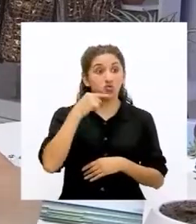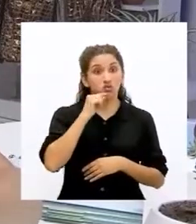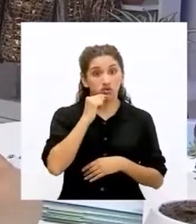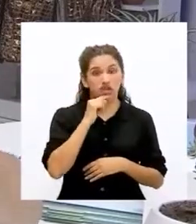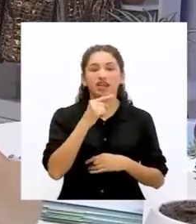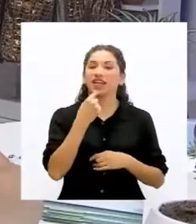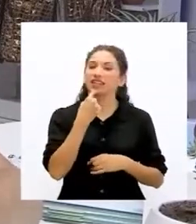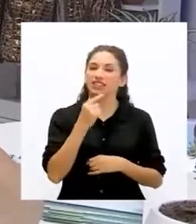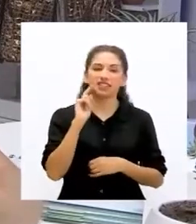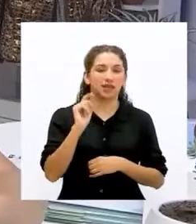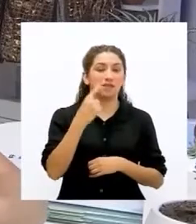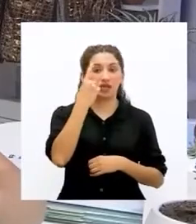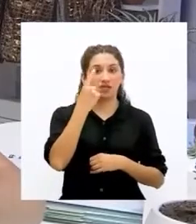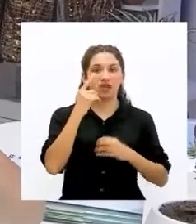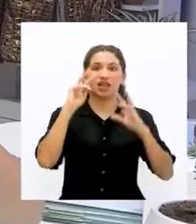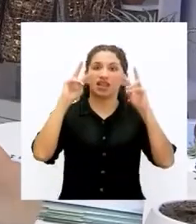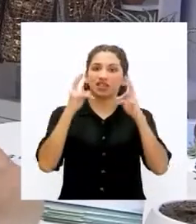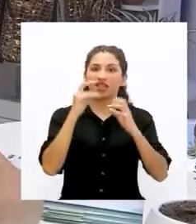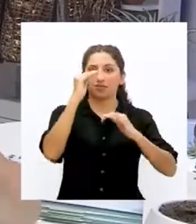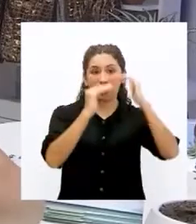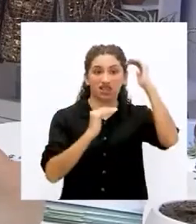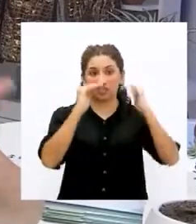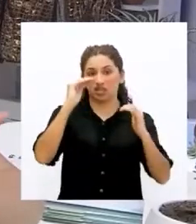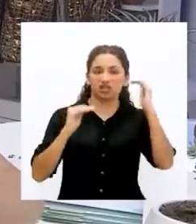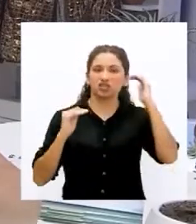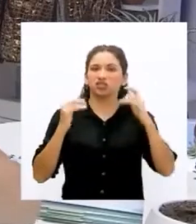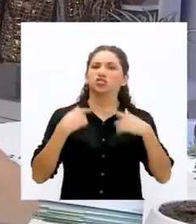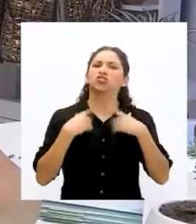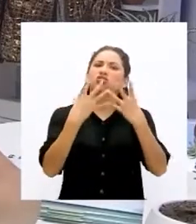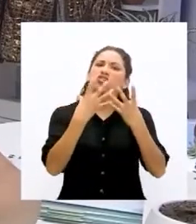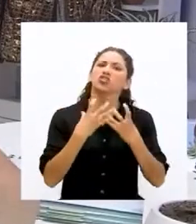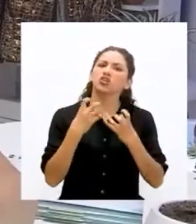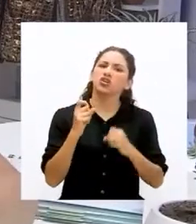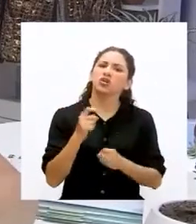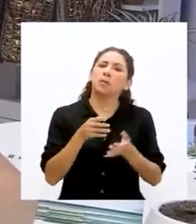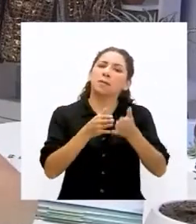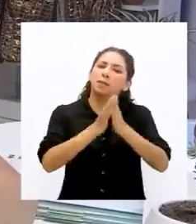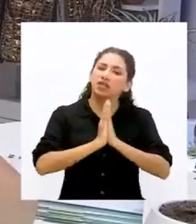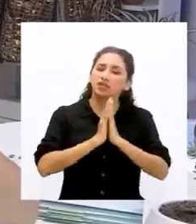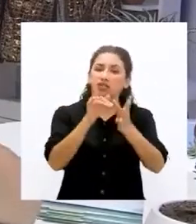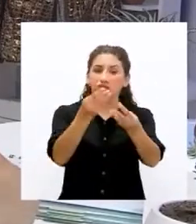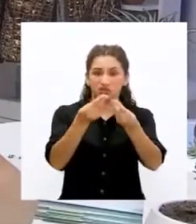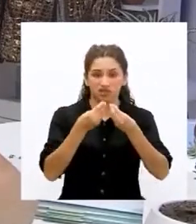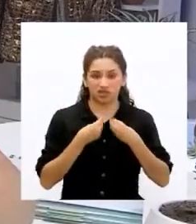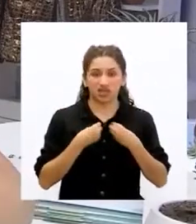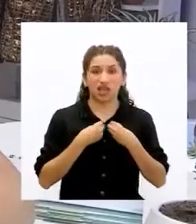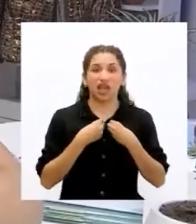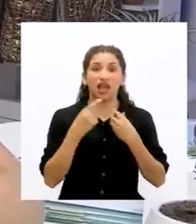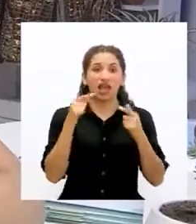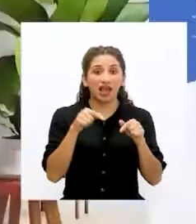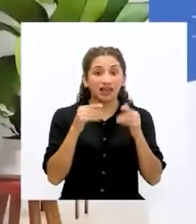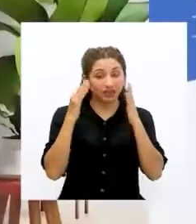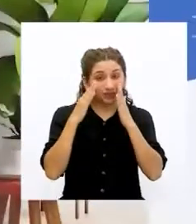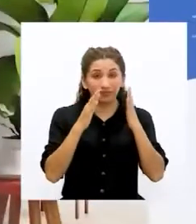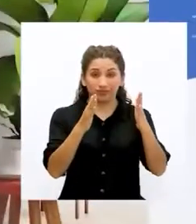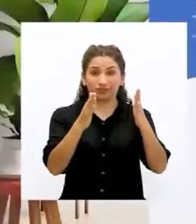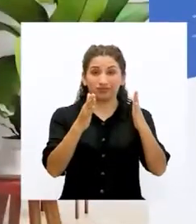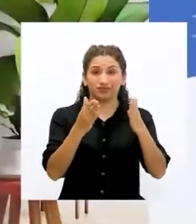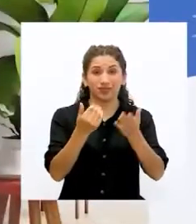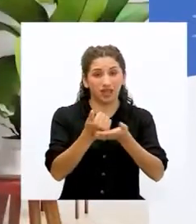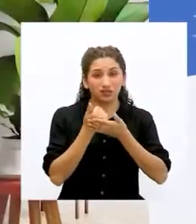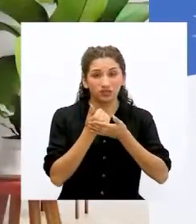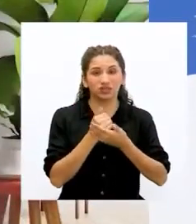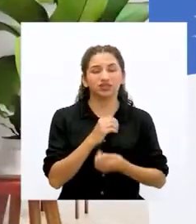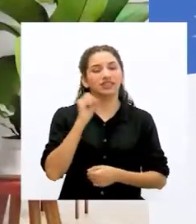el proceso de información estadística y por eso le quería pedir si nos pudiera ayudar a darle dirección a nuestra investigación. Por